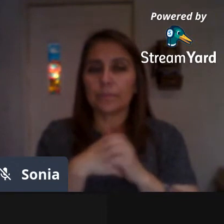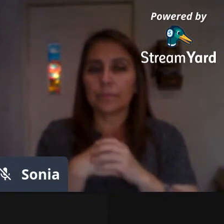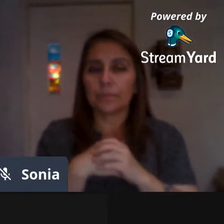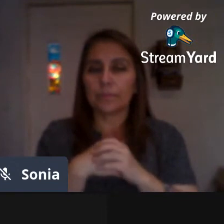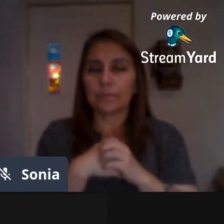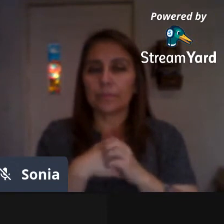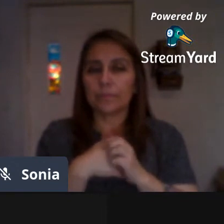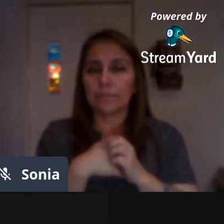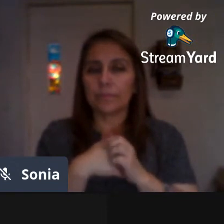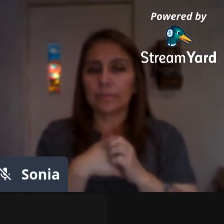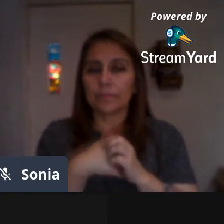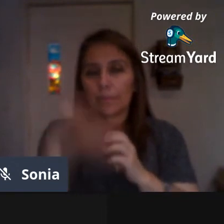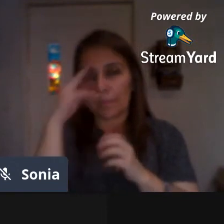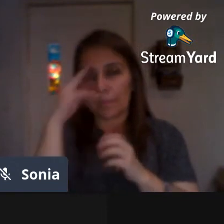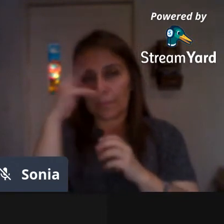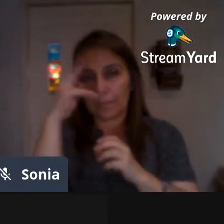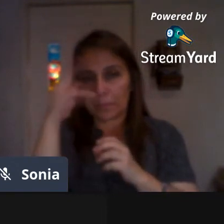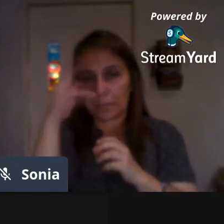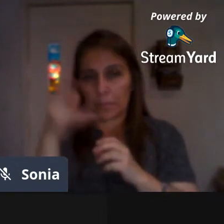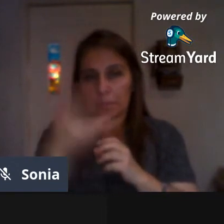hola hola bueno